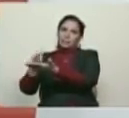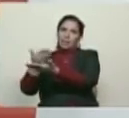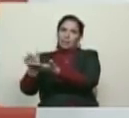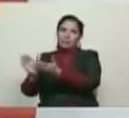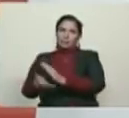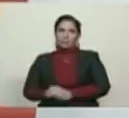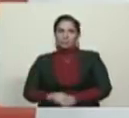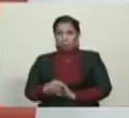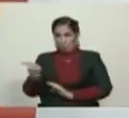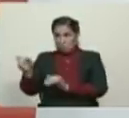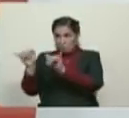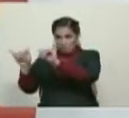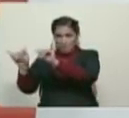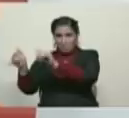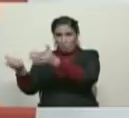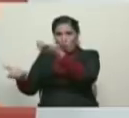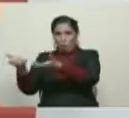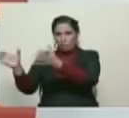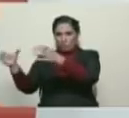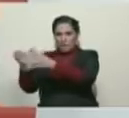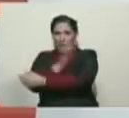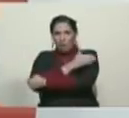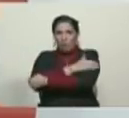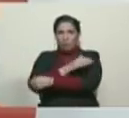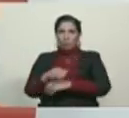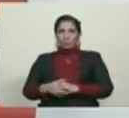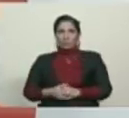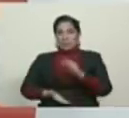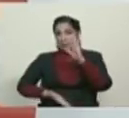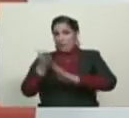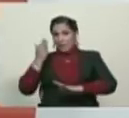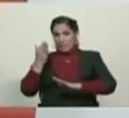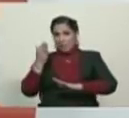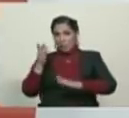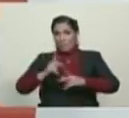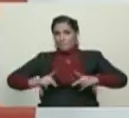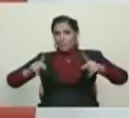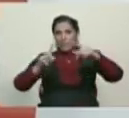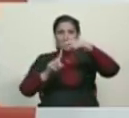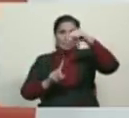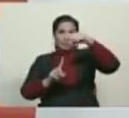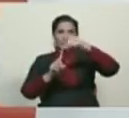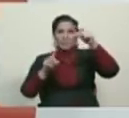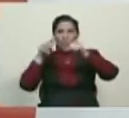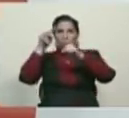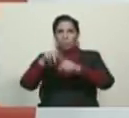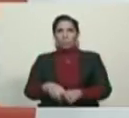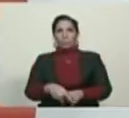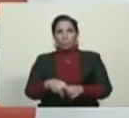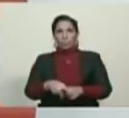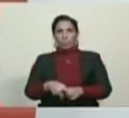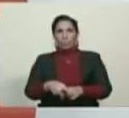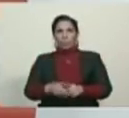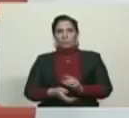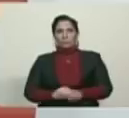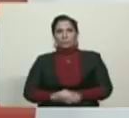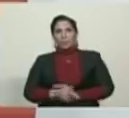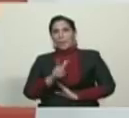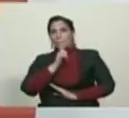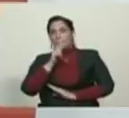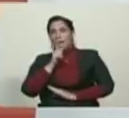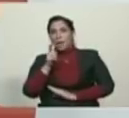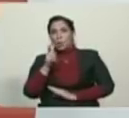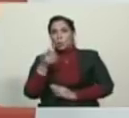Y se cocinaron y salieron de allí derrotados. Lo malo es que esa salsa de